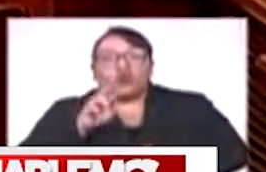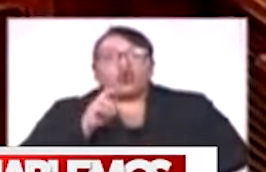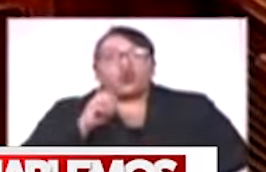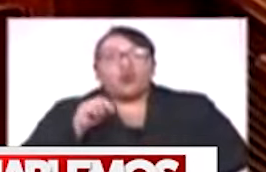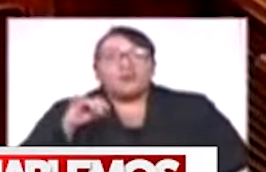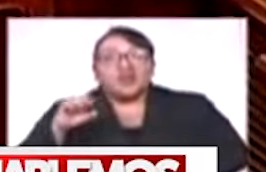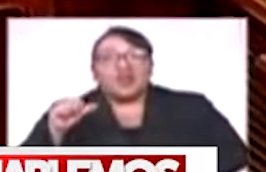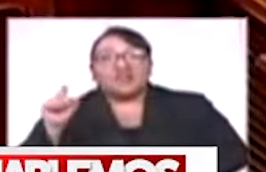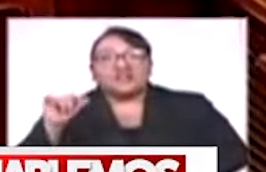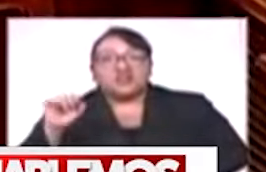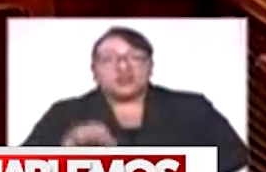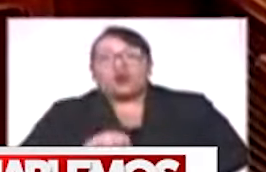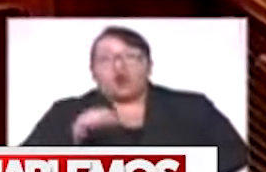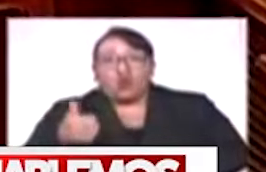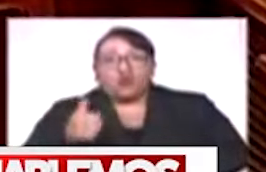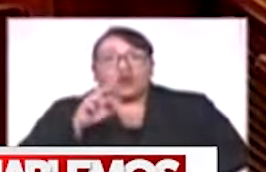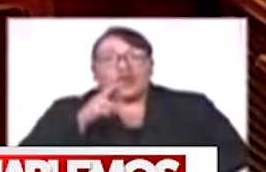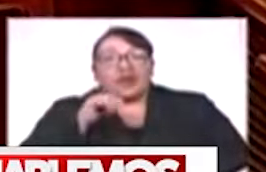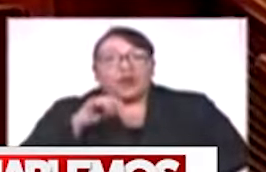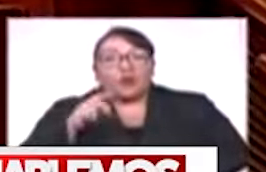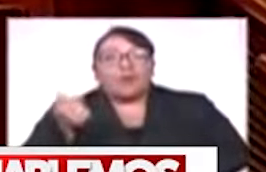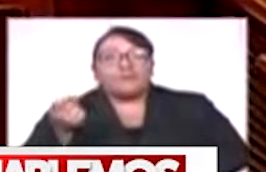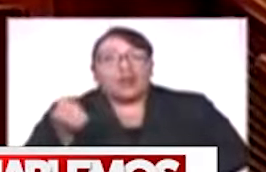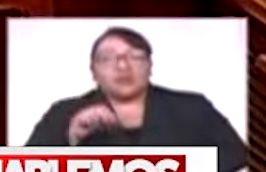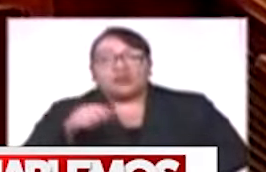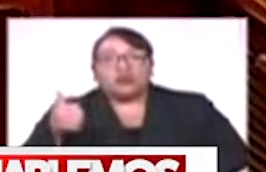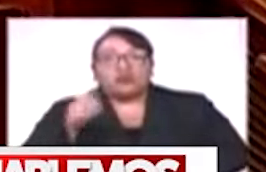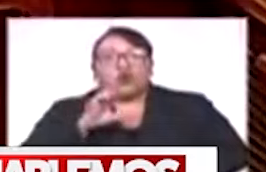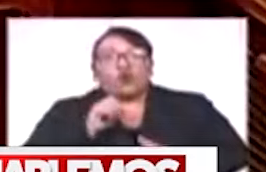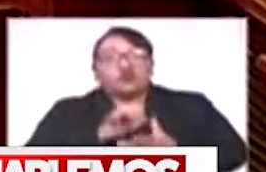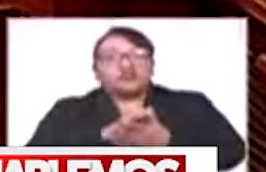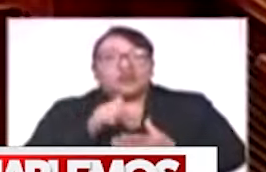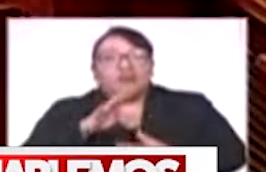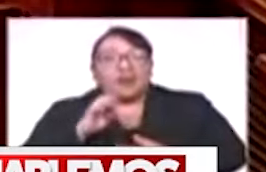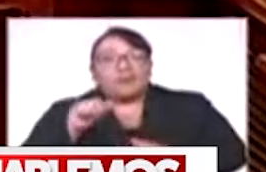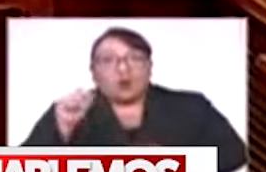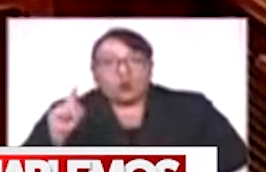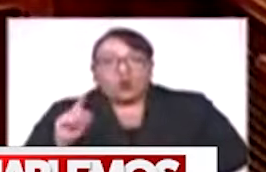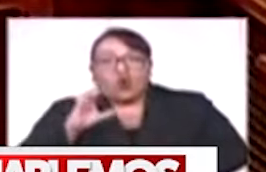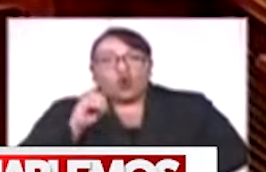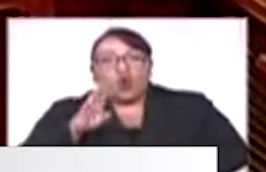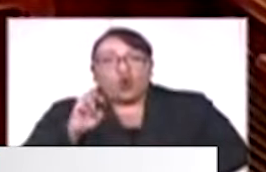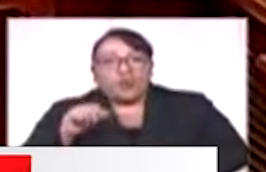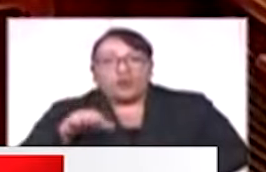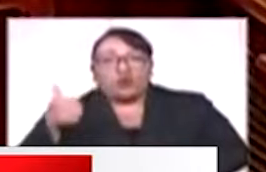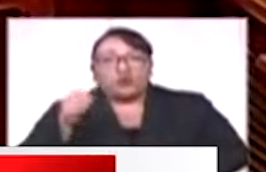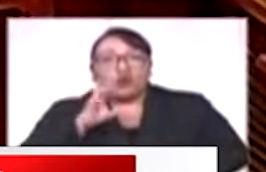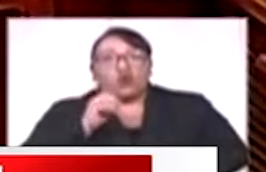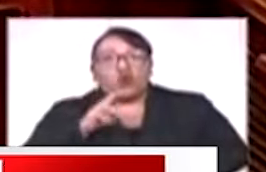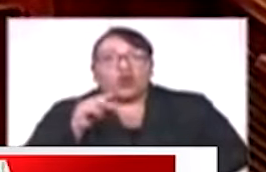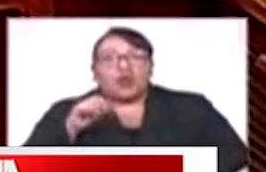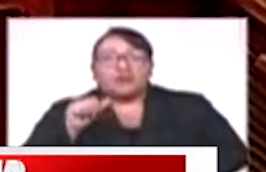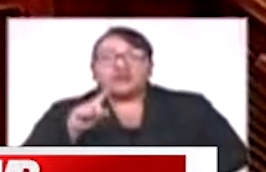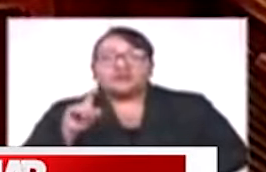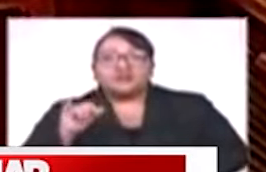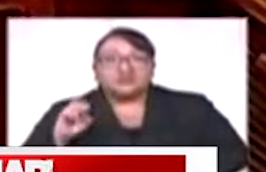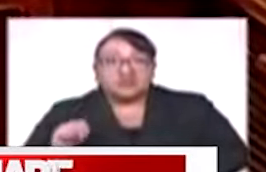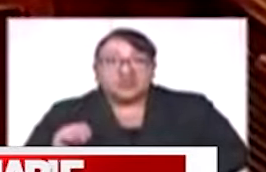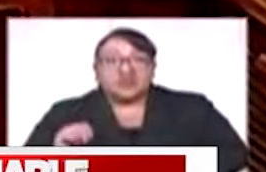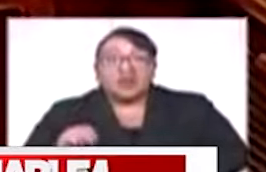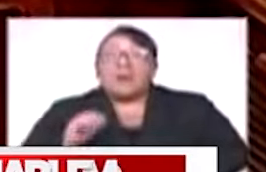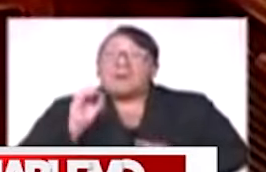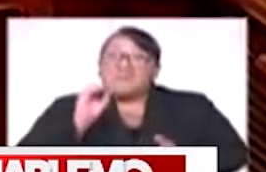Zinc, reposición Raura, plata, Colchabamba fase 1, cobre, Corani, zinc.